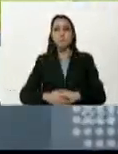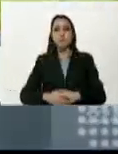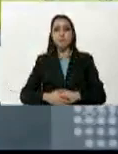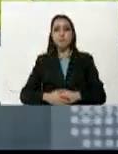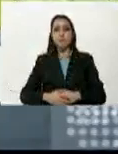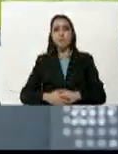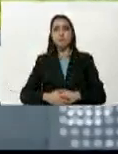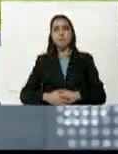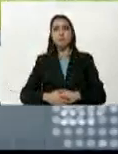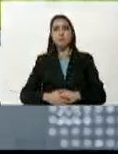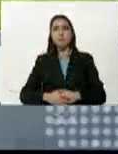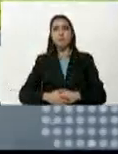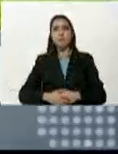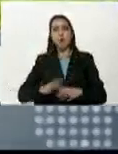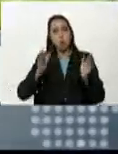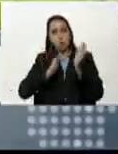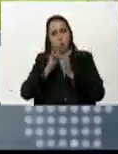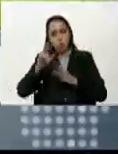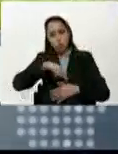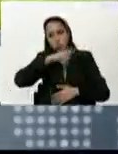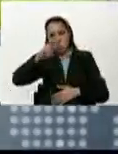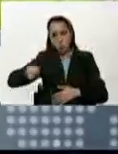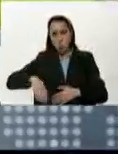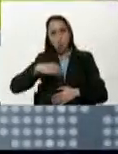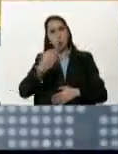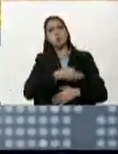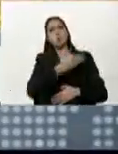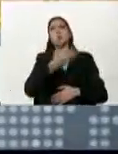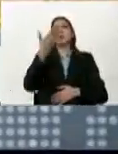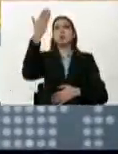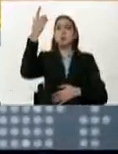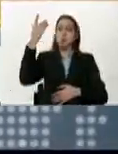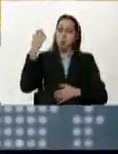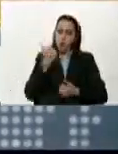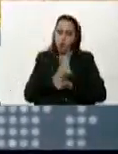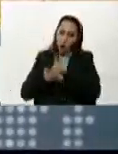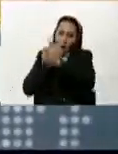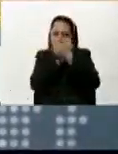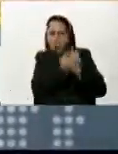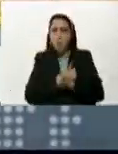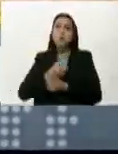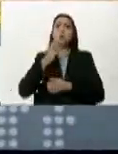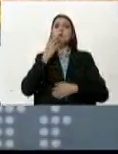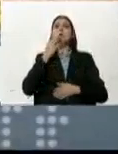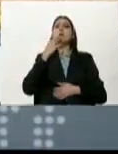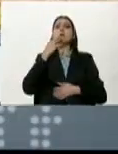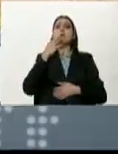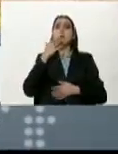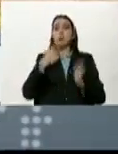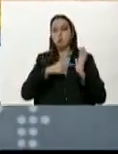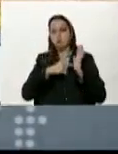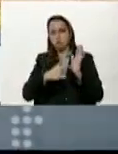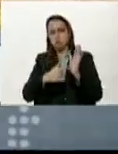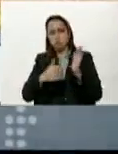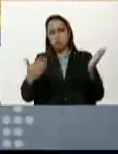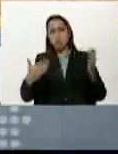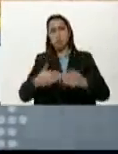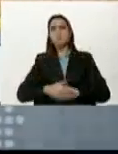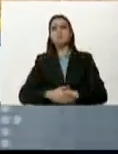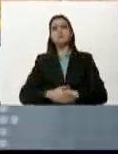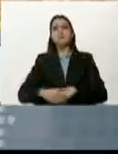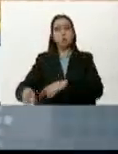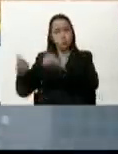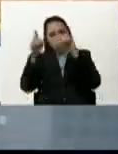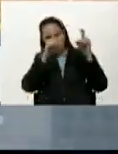con jesucristo nuestro señor vamos adelante con su amor con su ejemplo con su doctrina y con sus